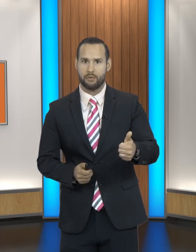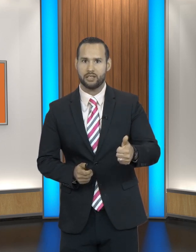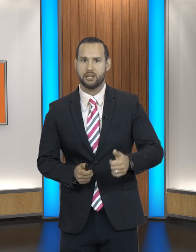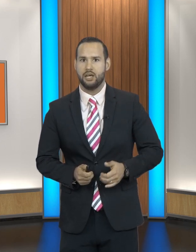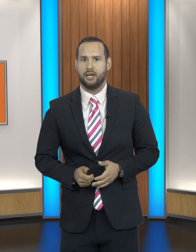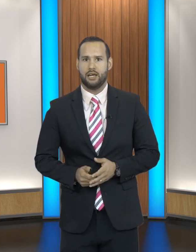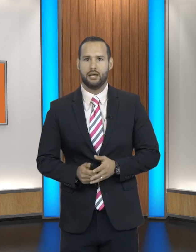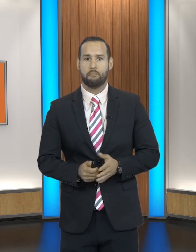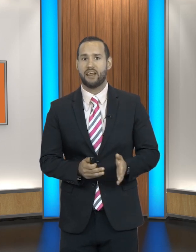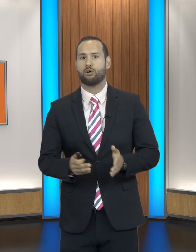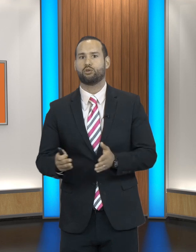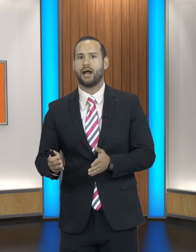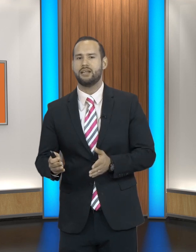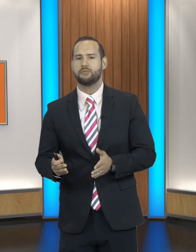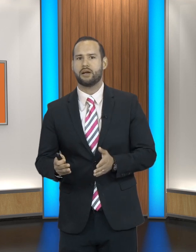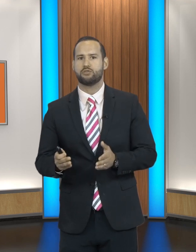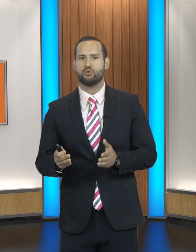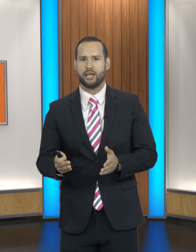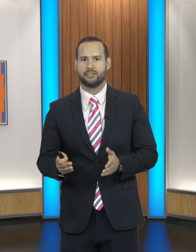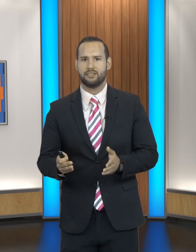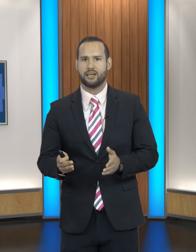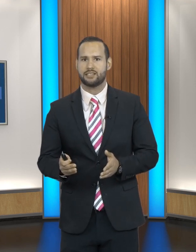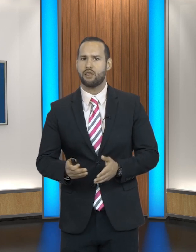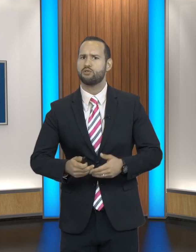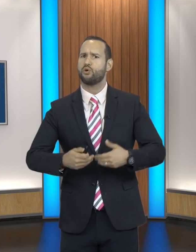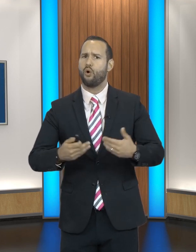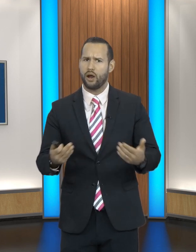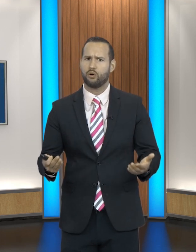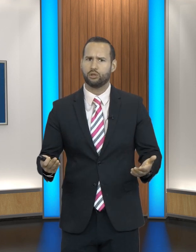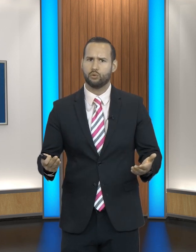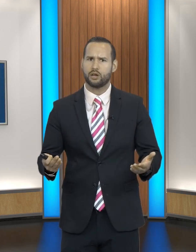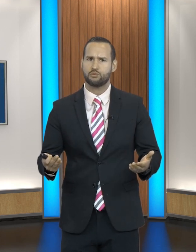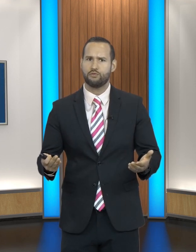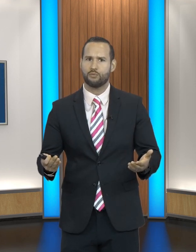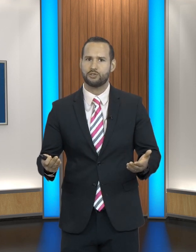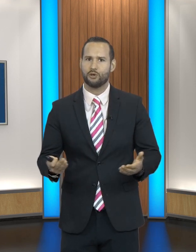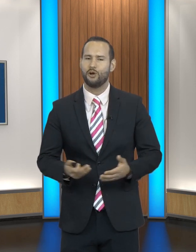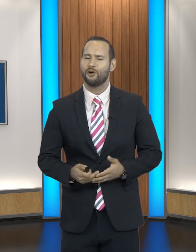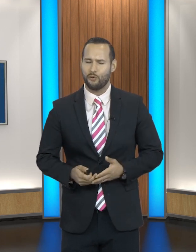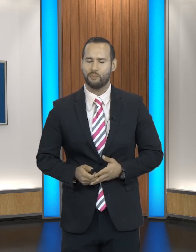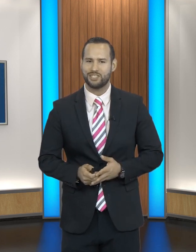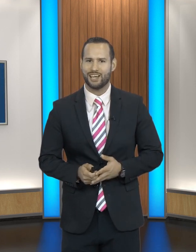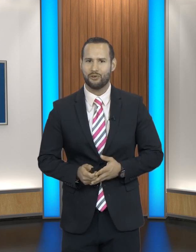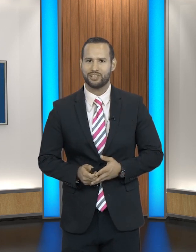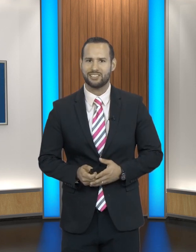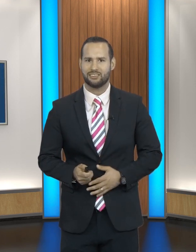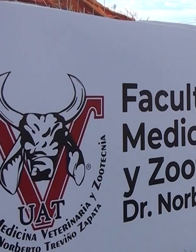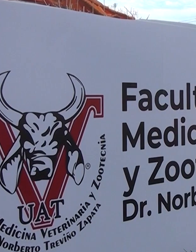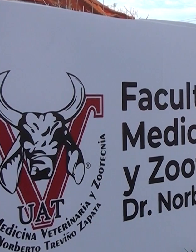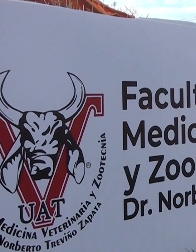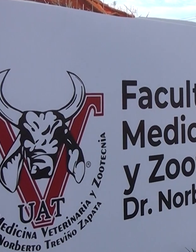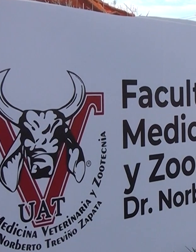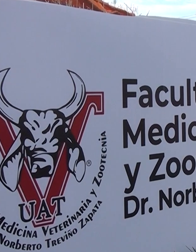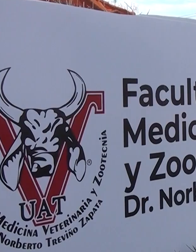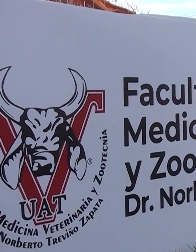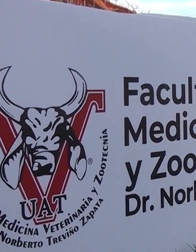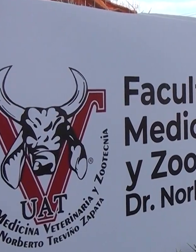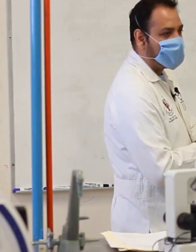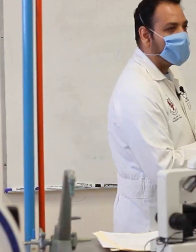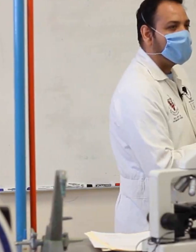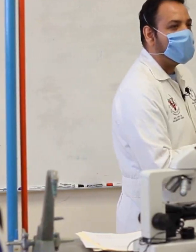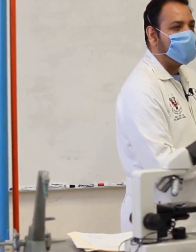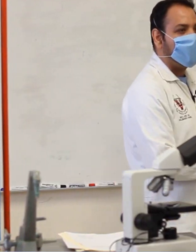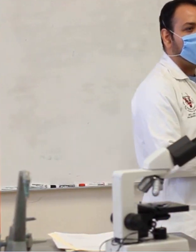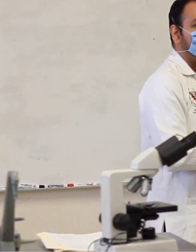de los exámenes predoctorales para estudiantes interesados o en continuar su formación como investigadores. Como parte de la